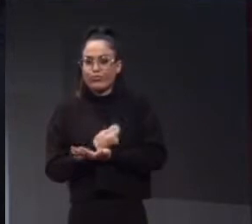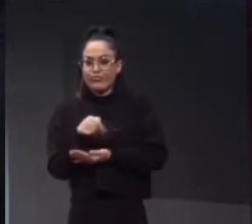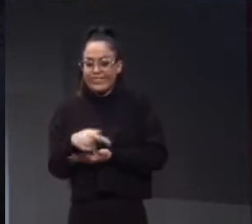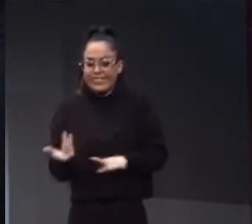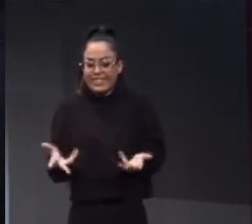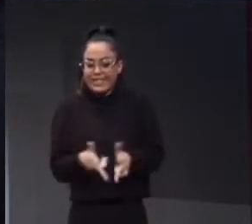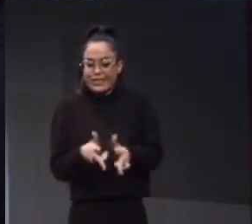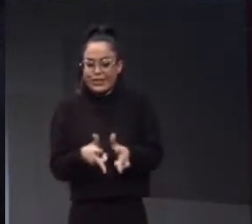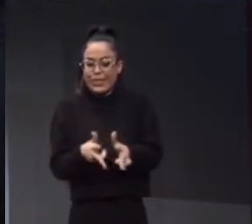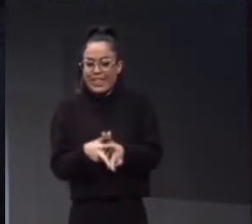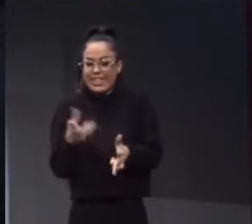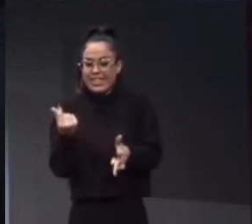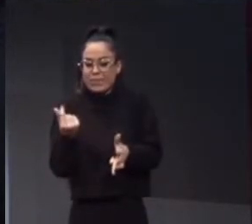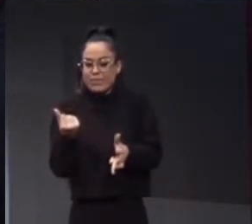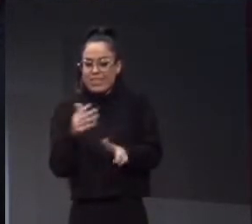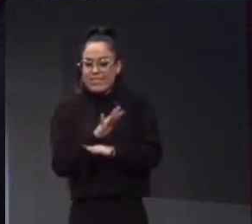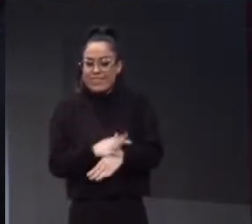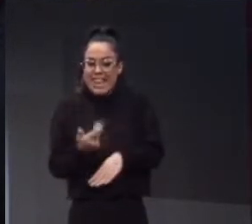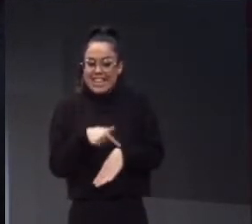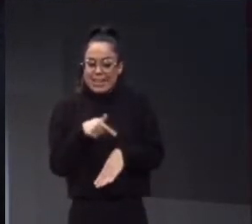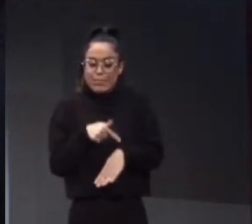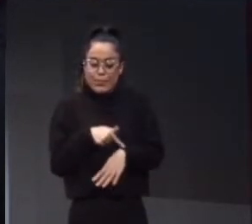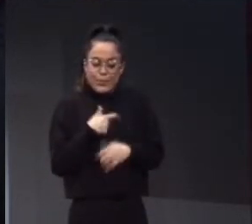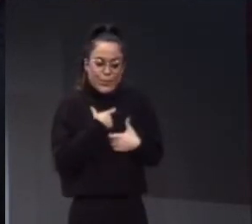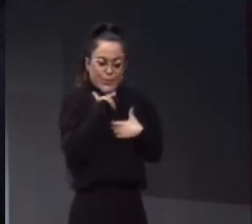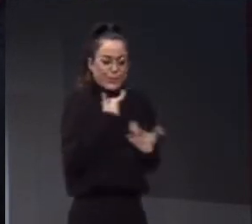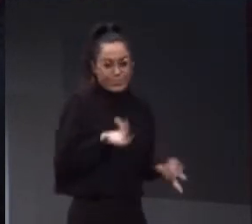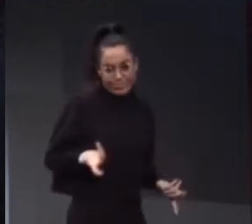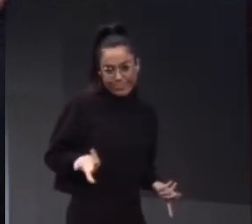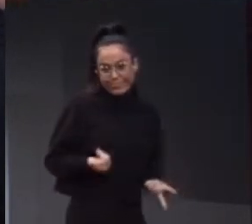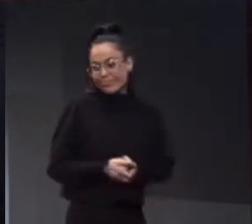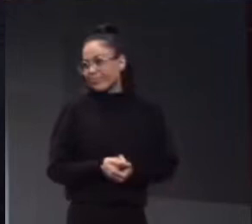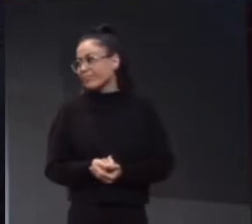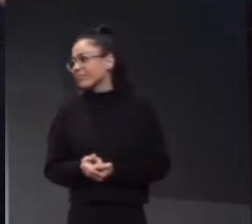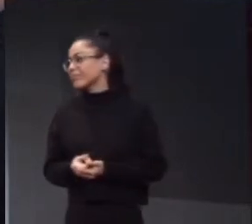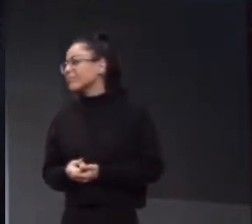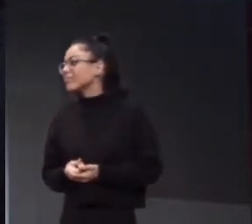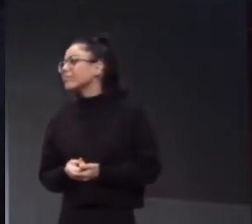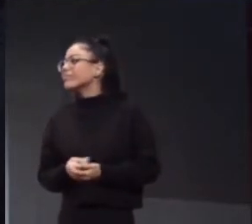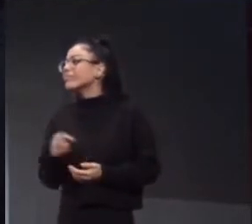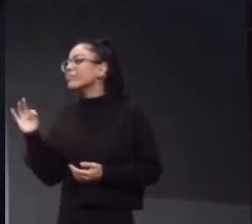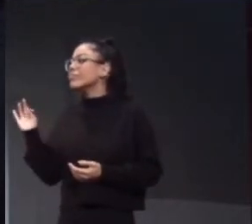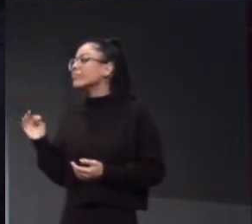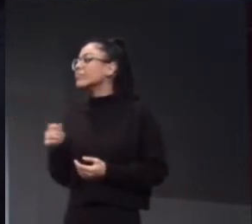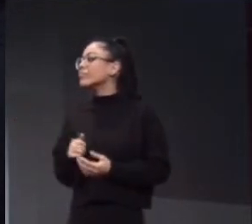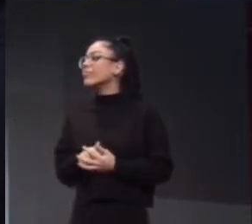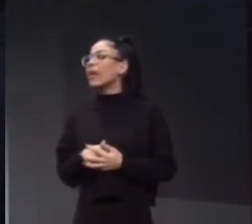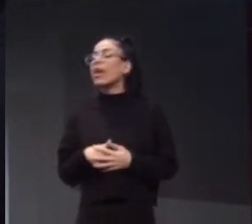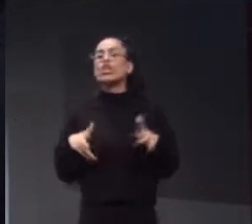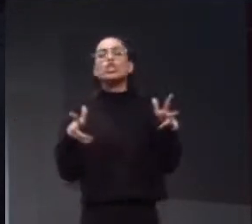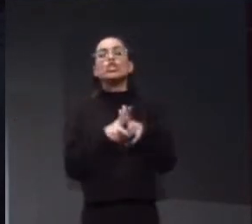capitalista andamos faltos de tiempo y con exceso de cansancio y los miembros de nuestro teatro